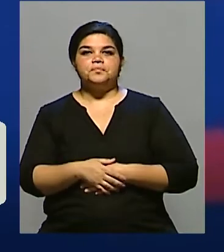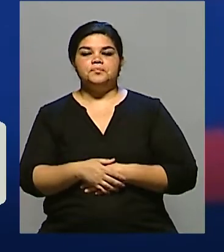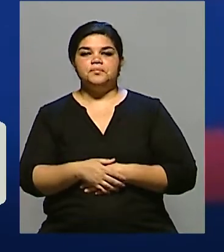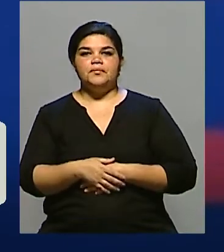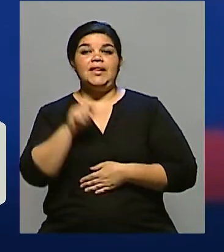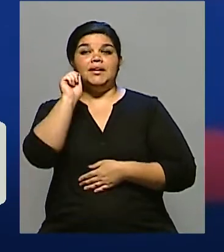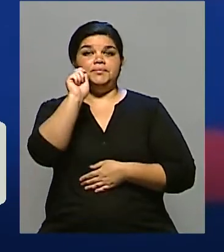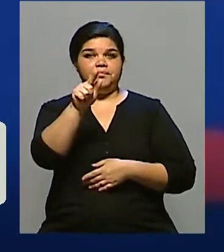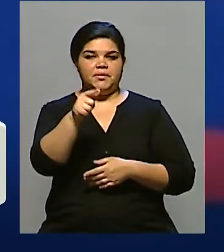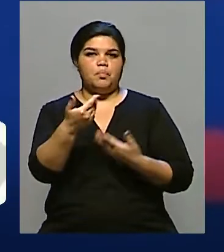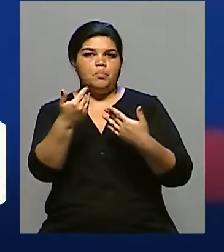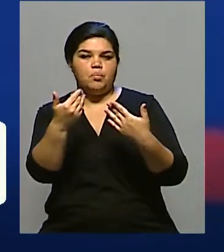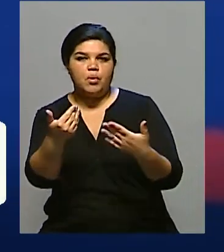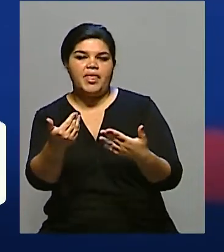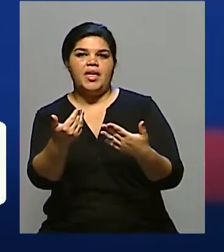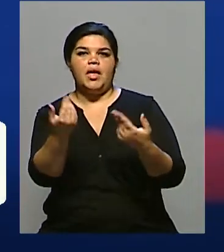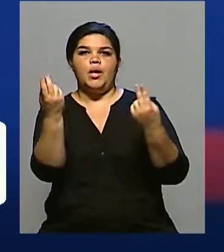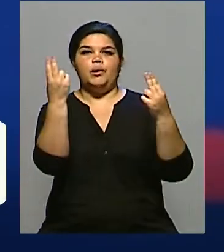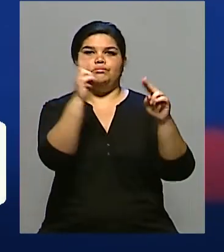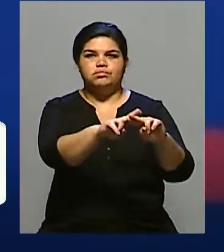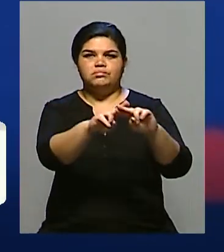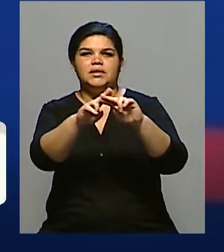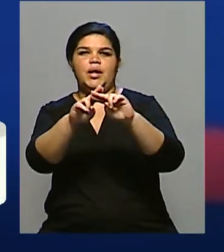de veda prácticamente sobre